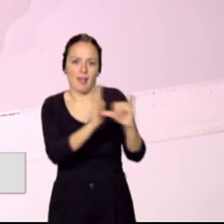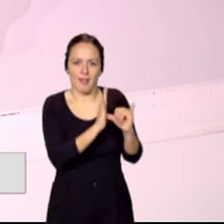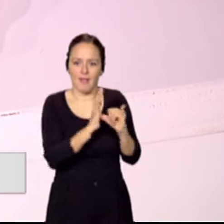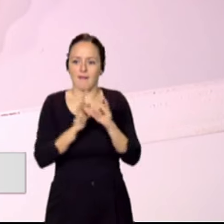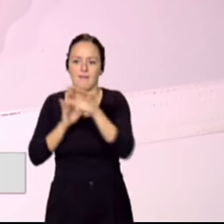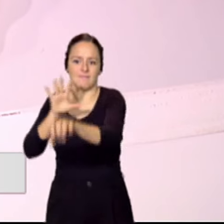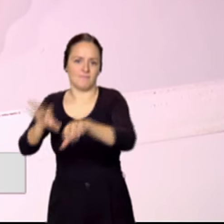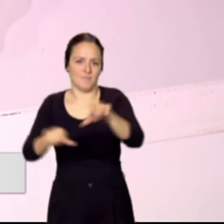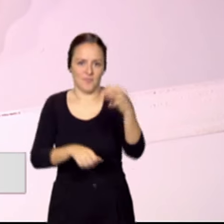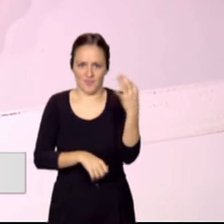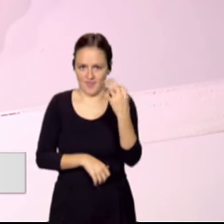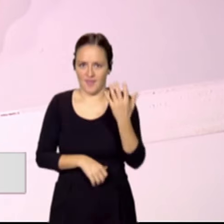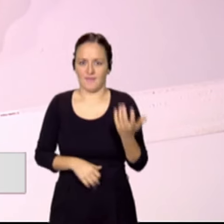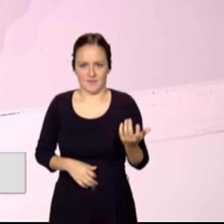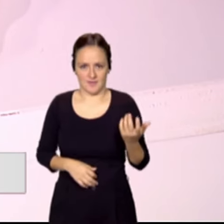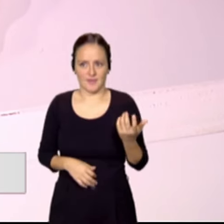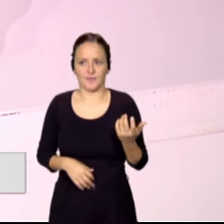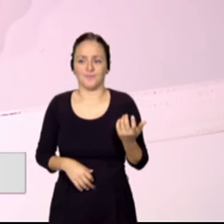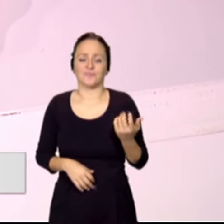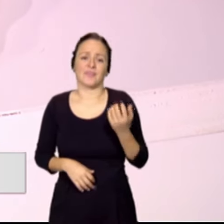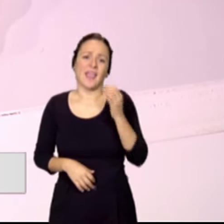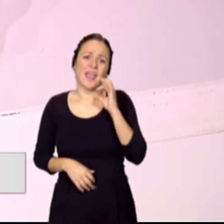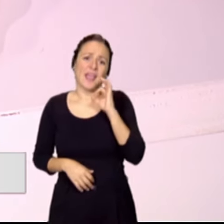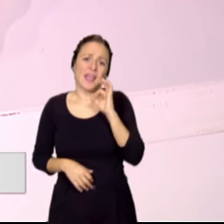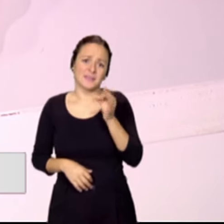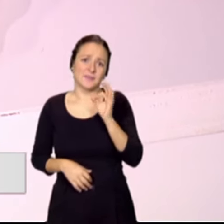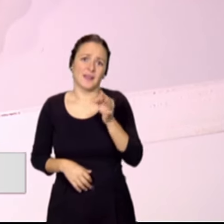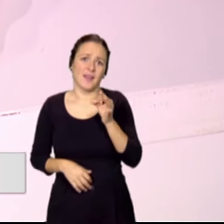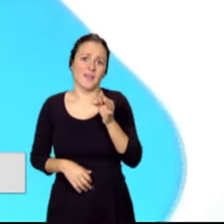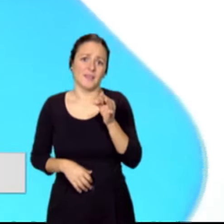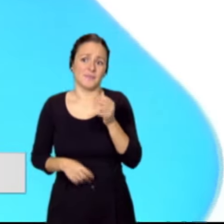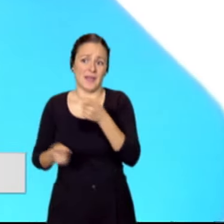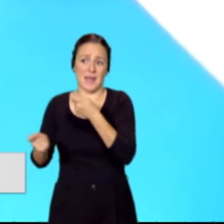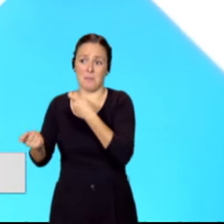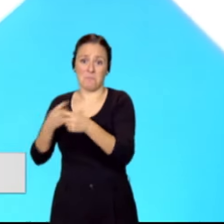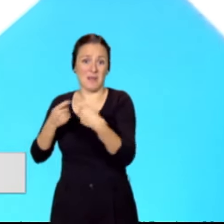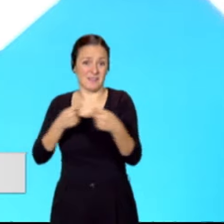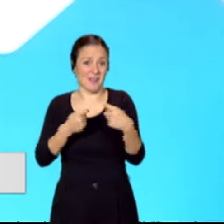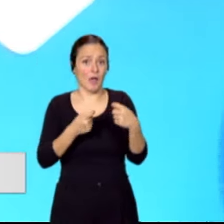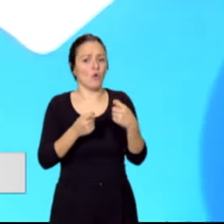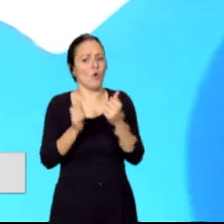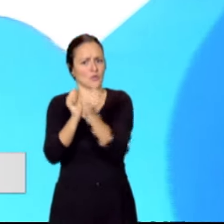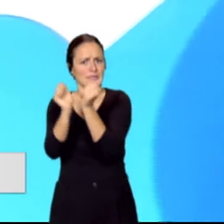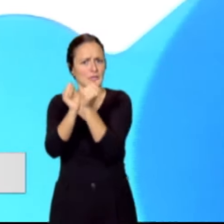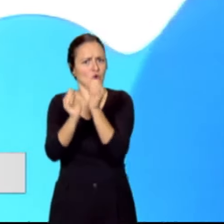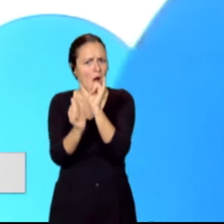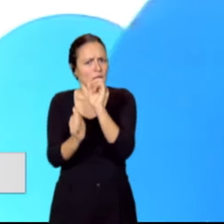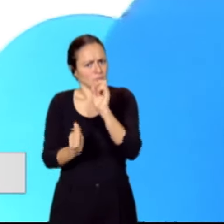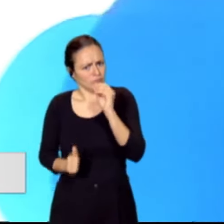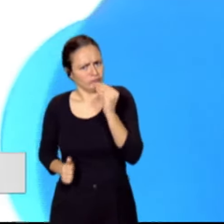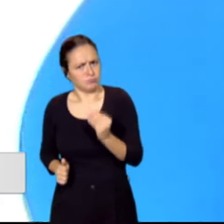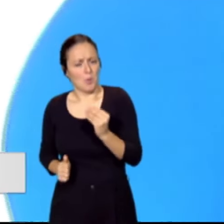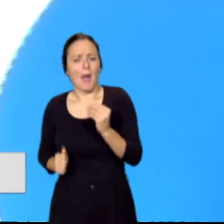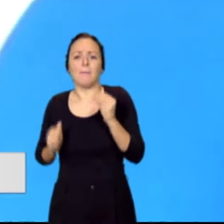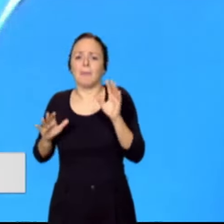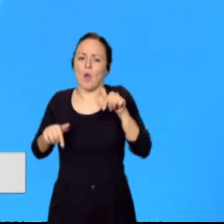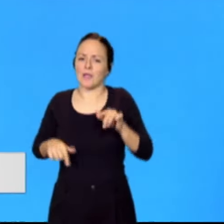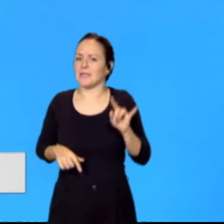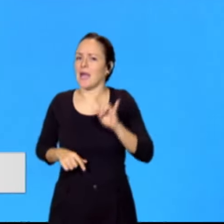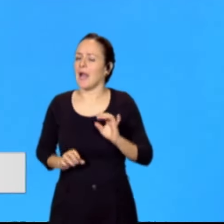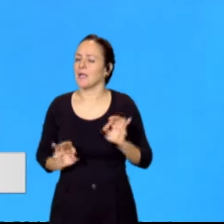verdad que hay alrededor de eh en todo lo que es el mercado quesos eh Muy bueno pero creemos que en canari hay Muy bueno